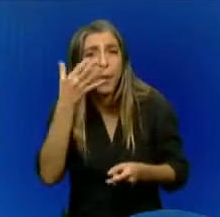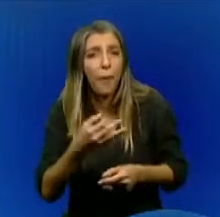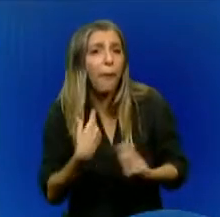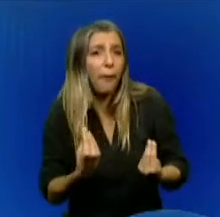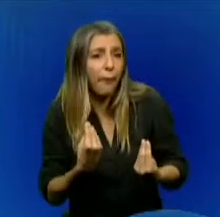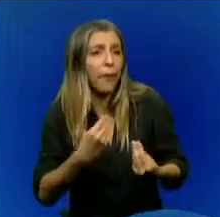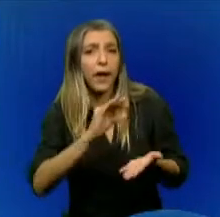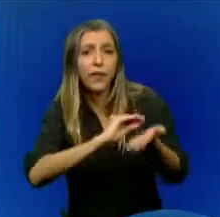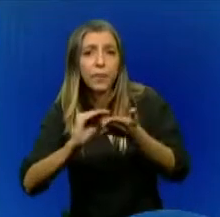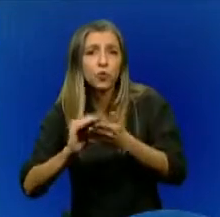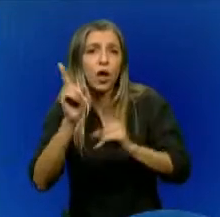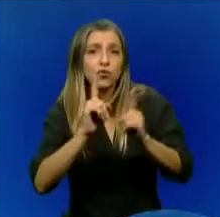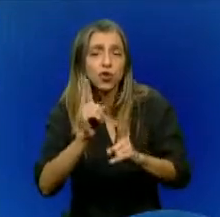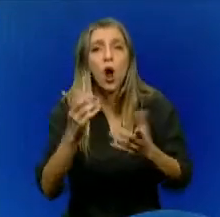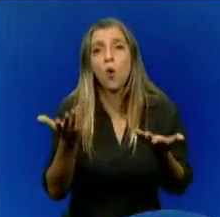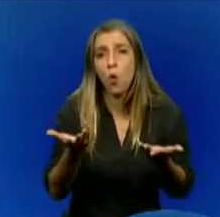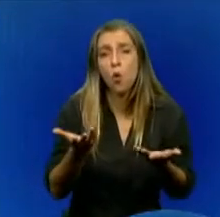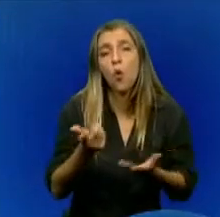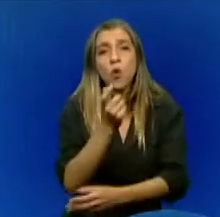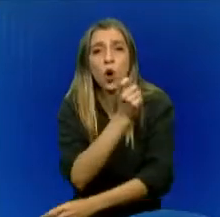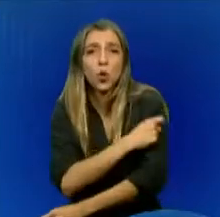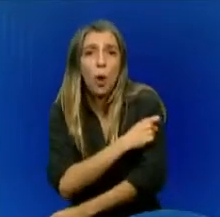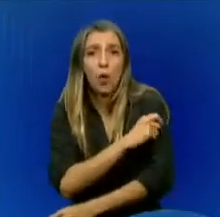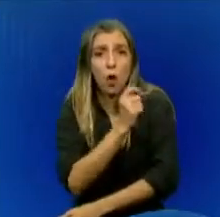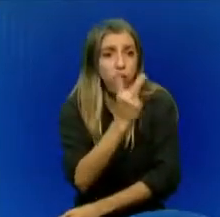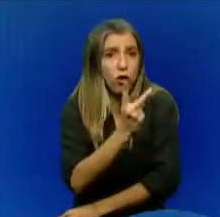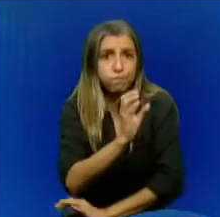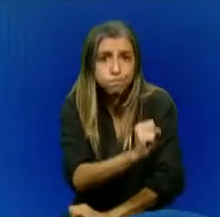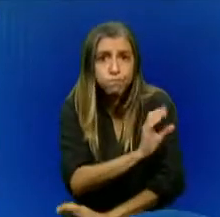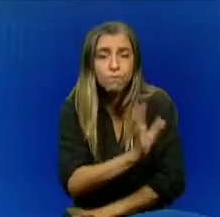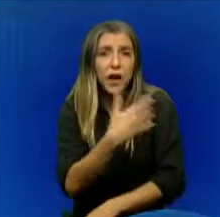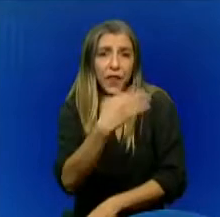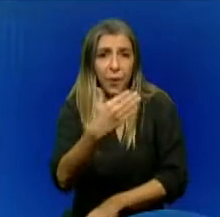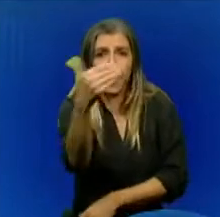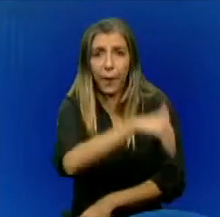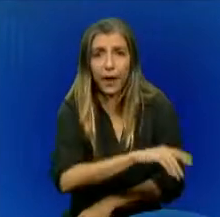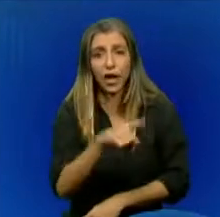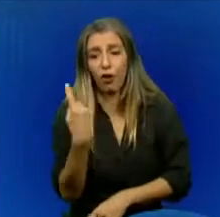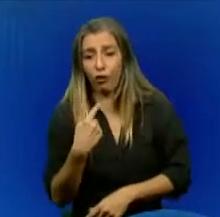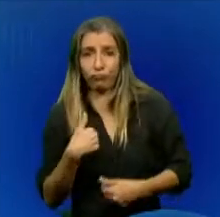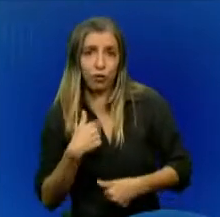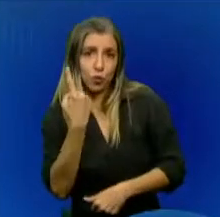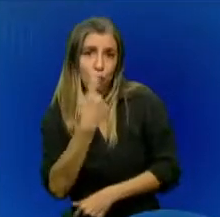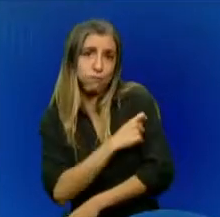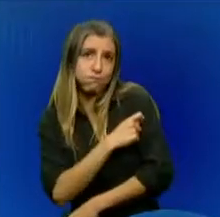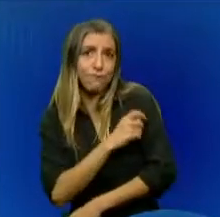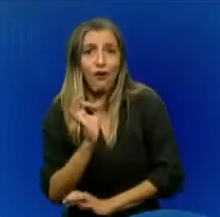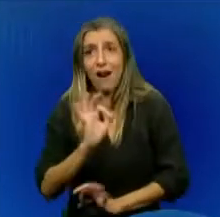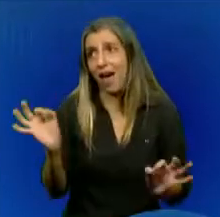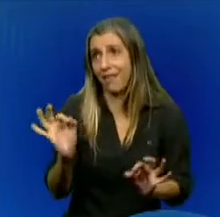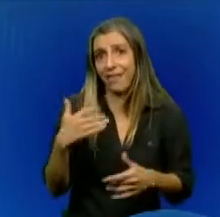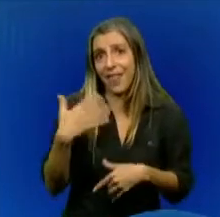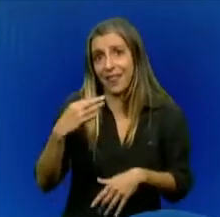los que deberían venir acá, y todos aquellos que no tenemos 2 dosis de vacuna son los que deberíamos quedarnos en casa. Lo digo porque hay un grupo de diputados